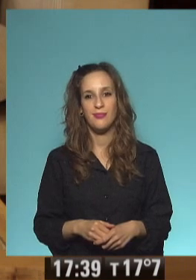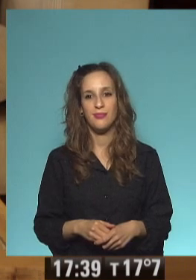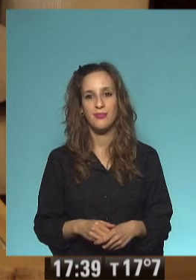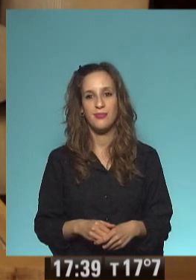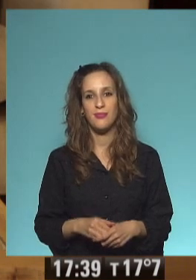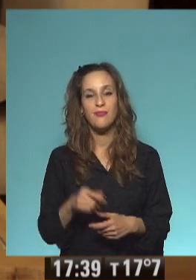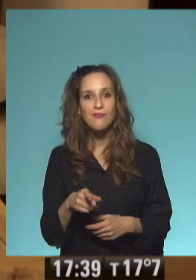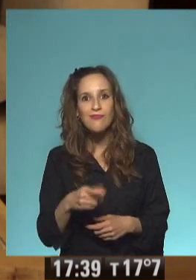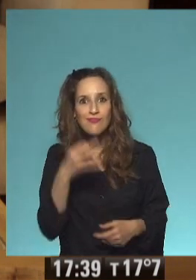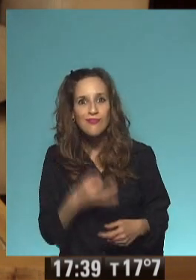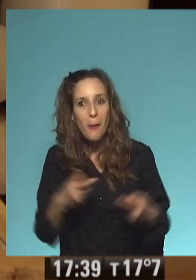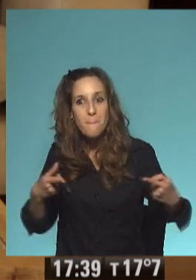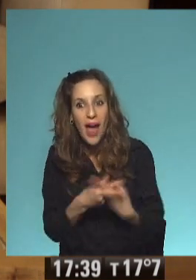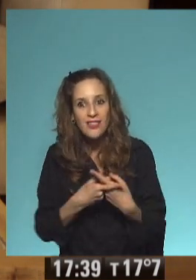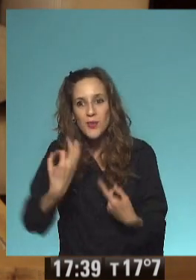Jugamos re bien, ¿lo viste?